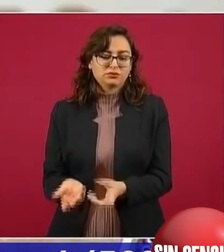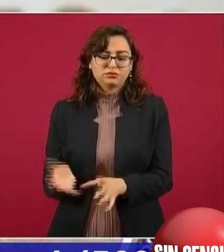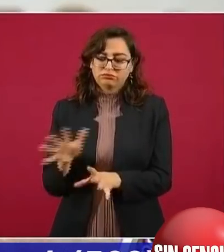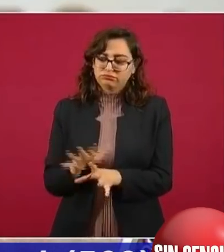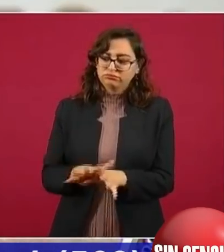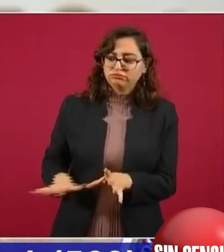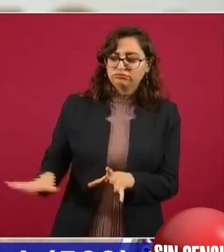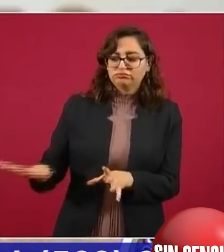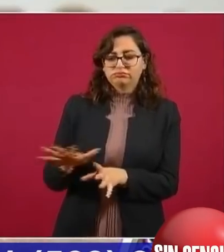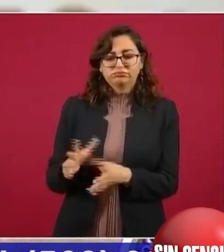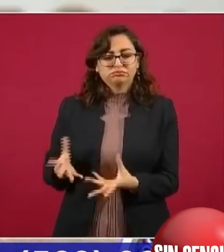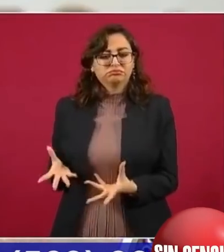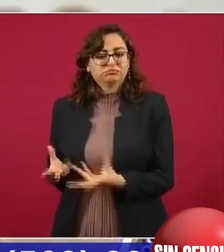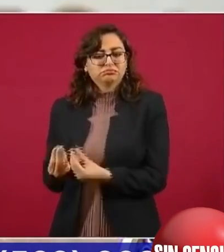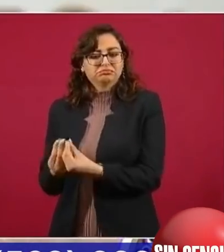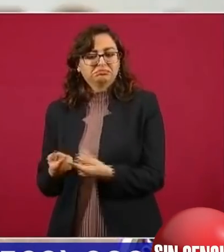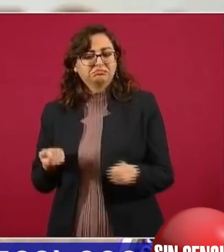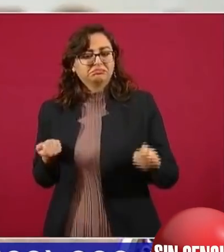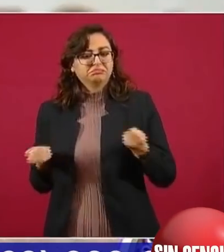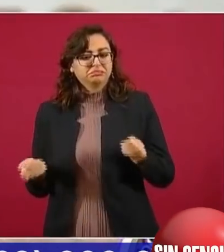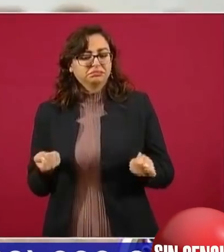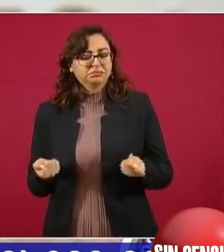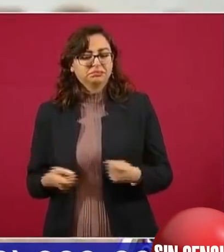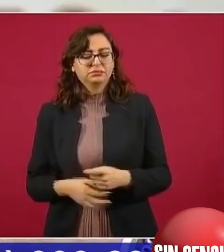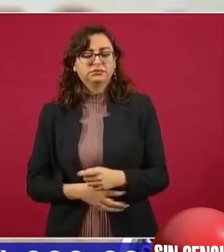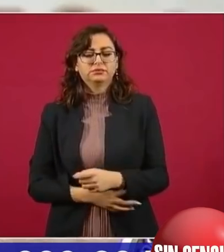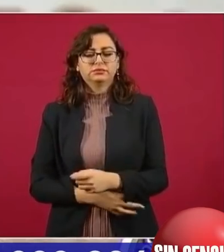la clase dominante